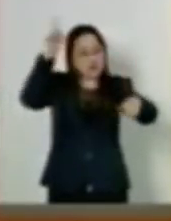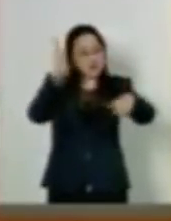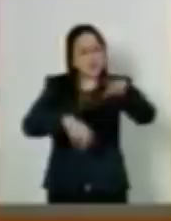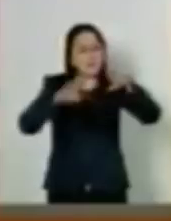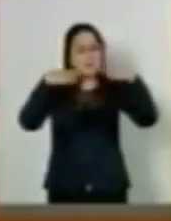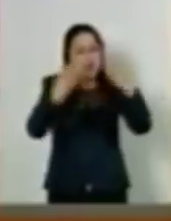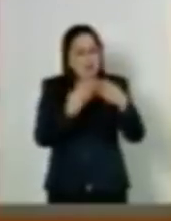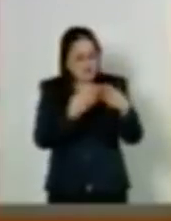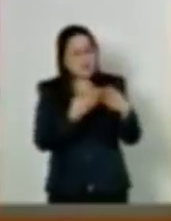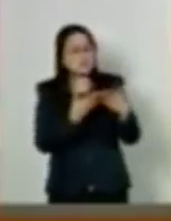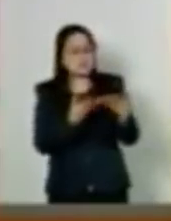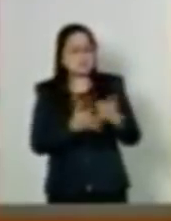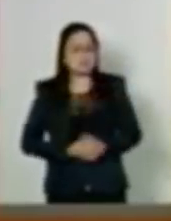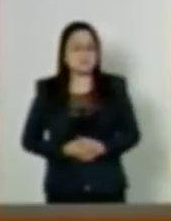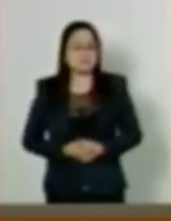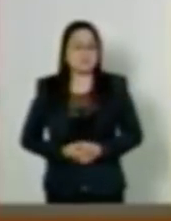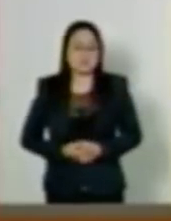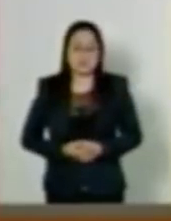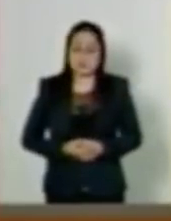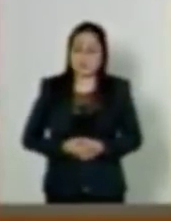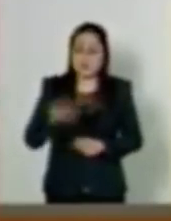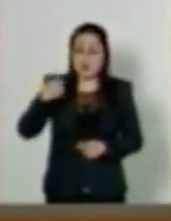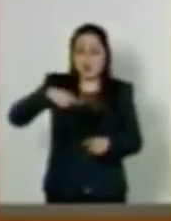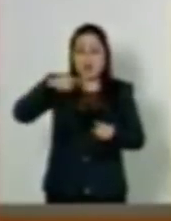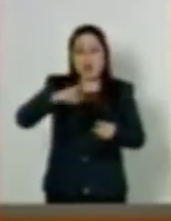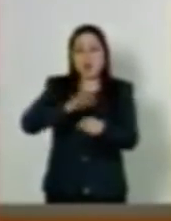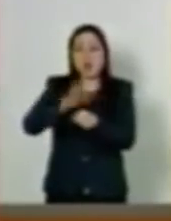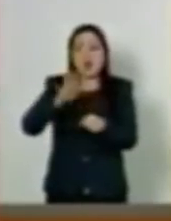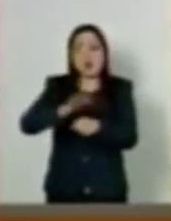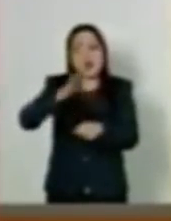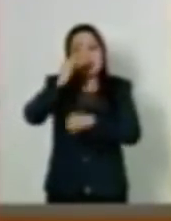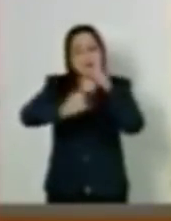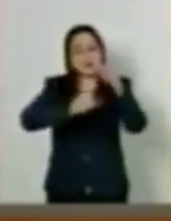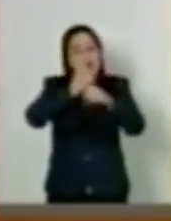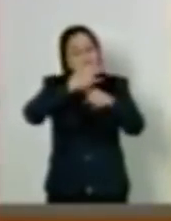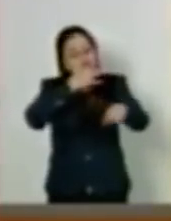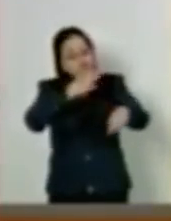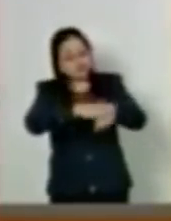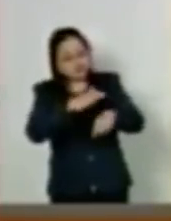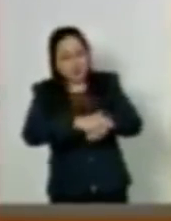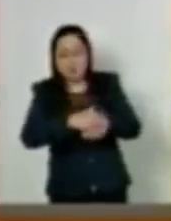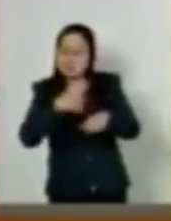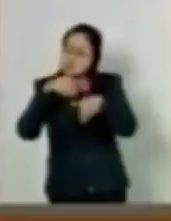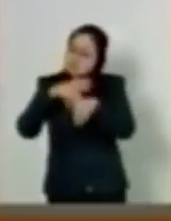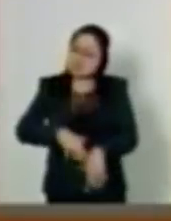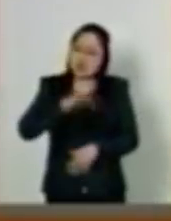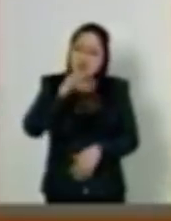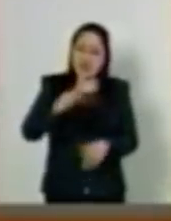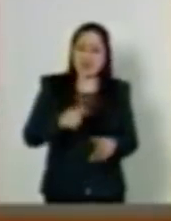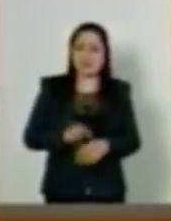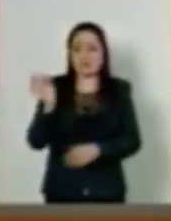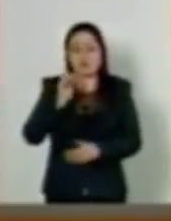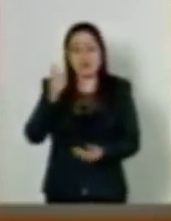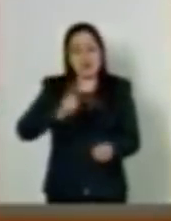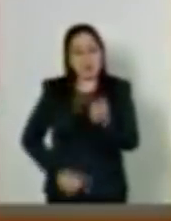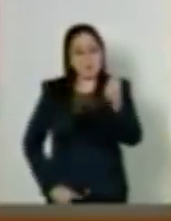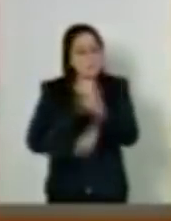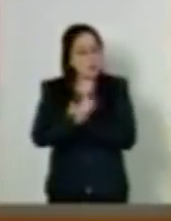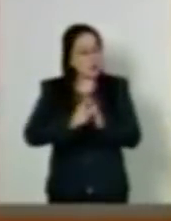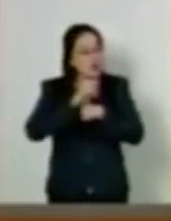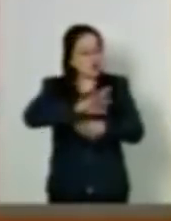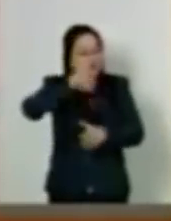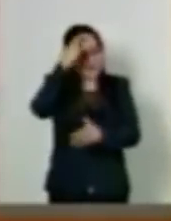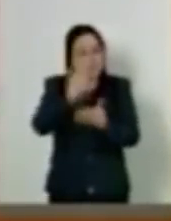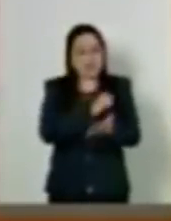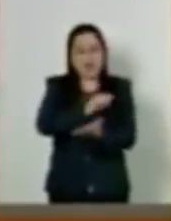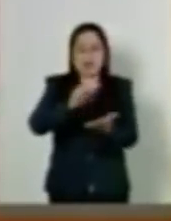contra el crimen organizado, en contra de las recomendaciones internacionales y a pesar de los graves indicios de violaciones